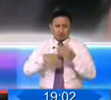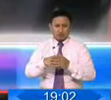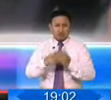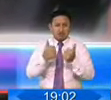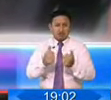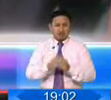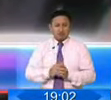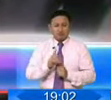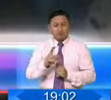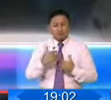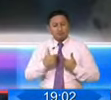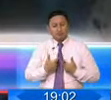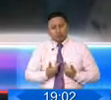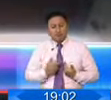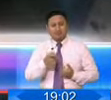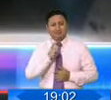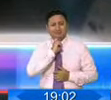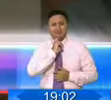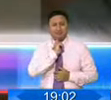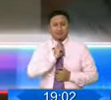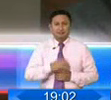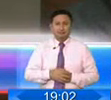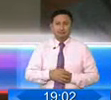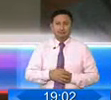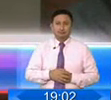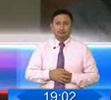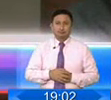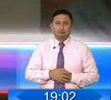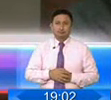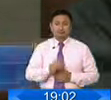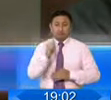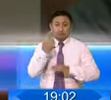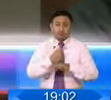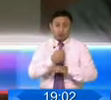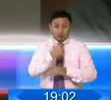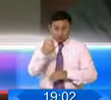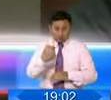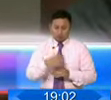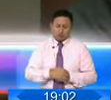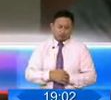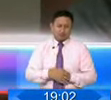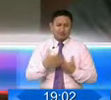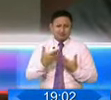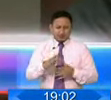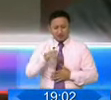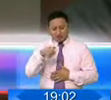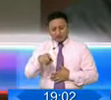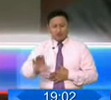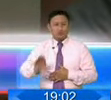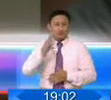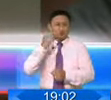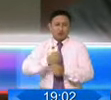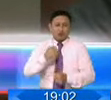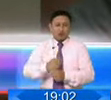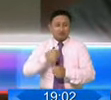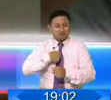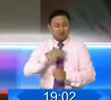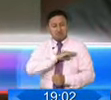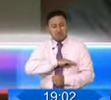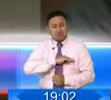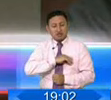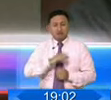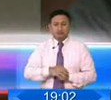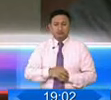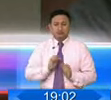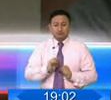Solo presentaban signos de deshidratación. No es la primera ocasión que nos pasa, estos son parte del trabajo, parte de nuestra misión. y desde